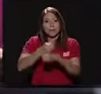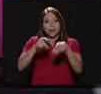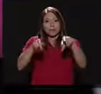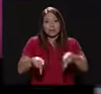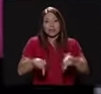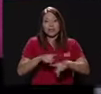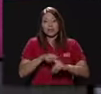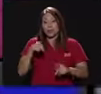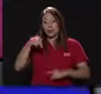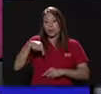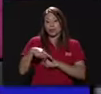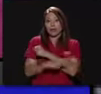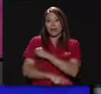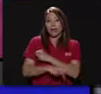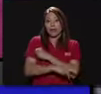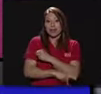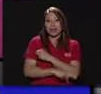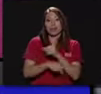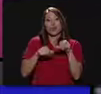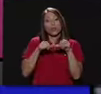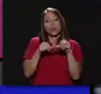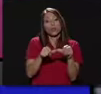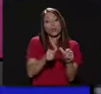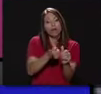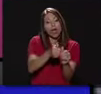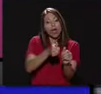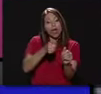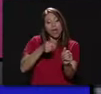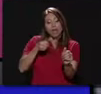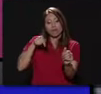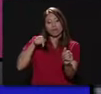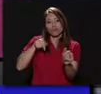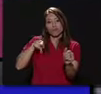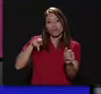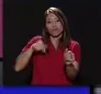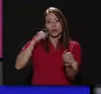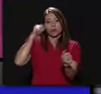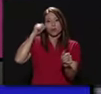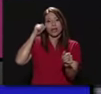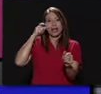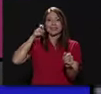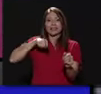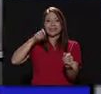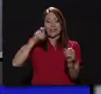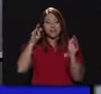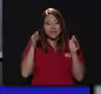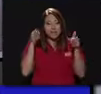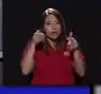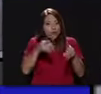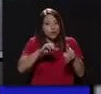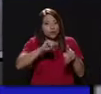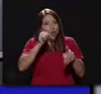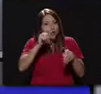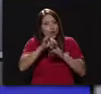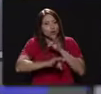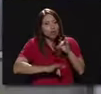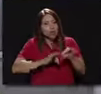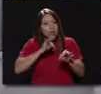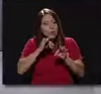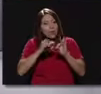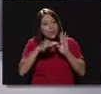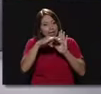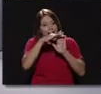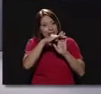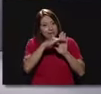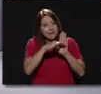cuando este país tiene o mantiene sus rezagos, sobre todo en población adulta, necesitamos enfocarnos en otro tipo, digamos, de calificación. Y